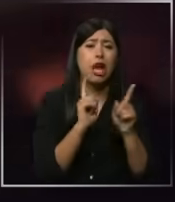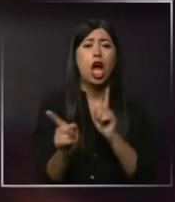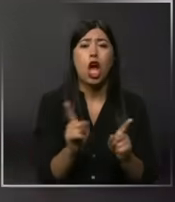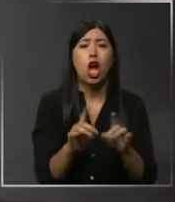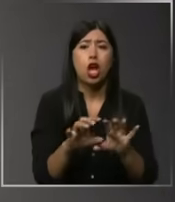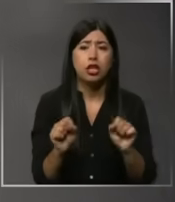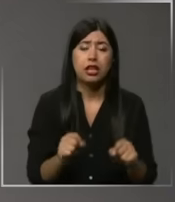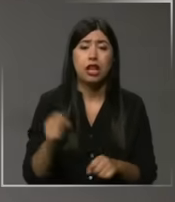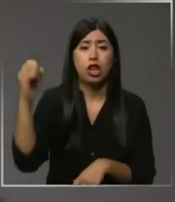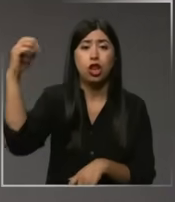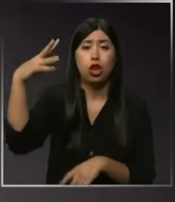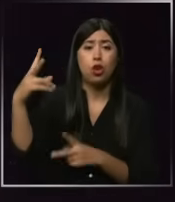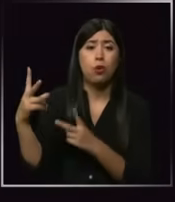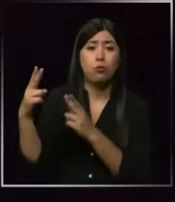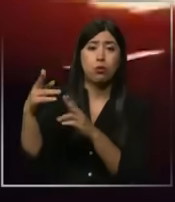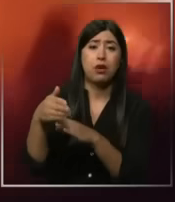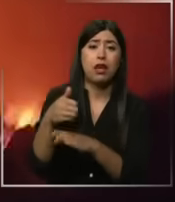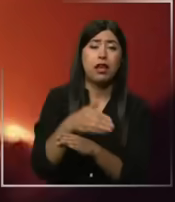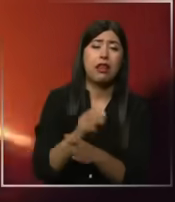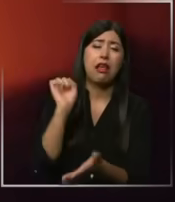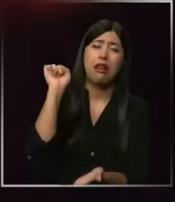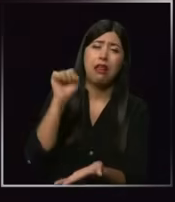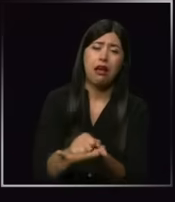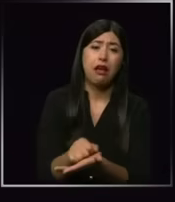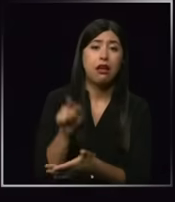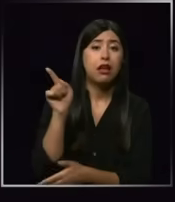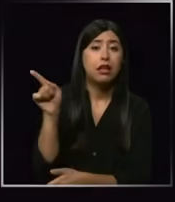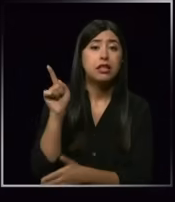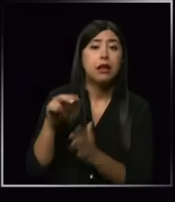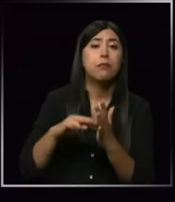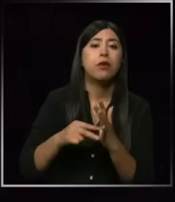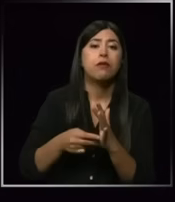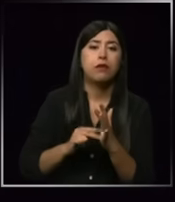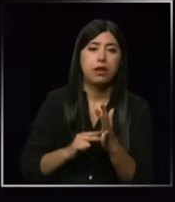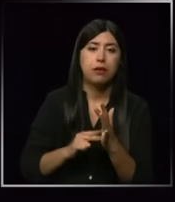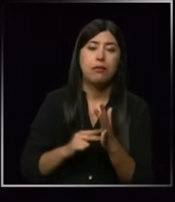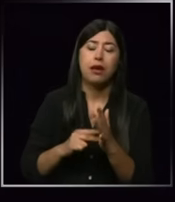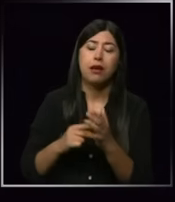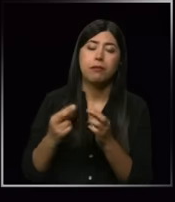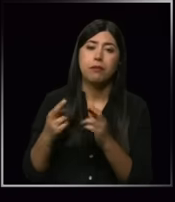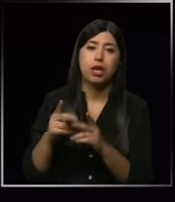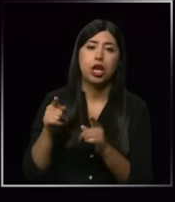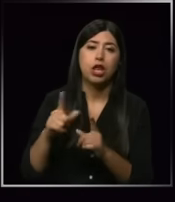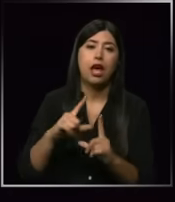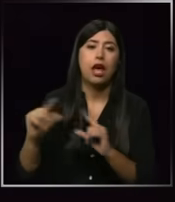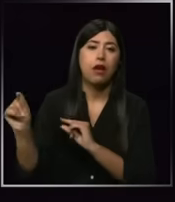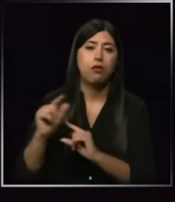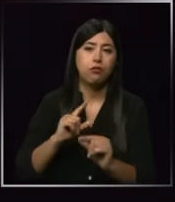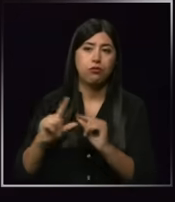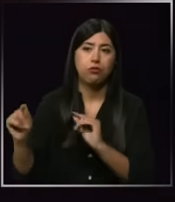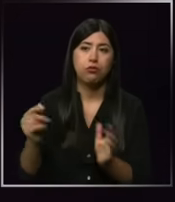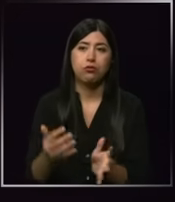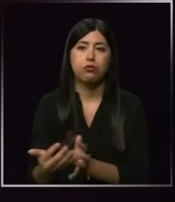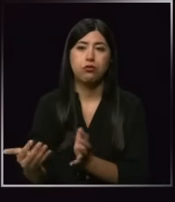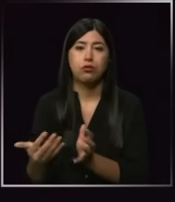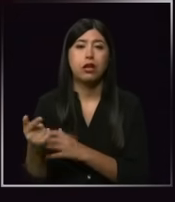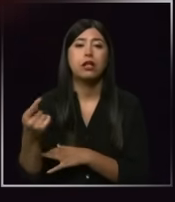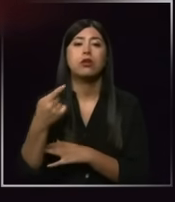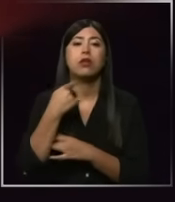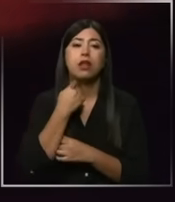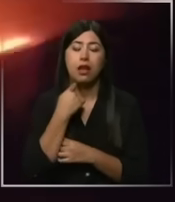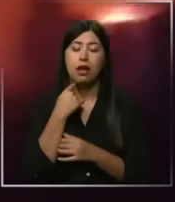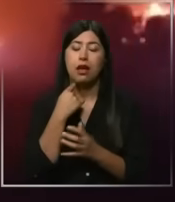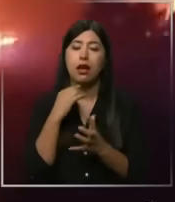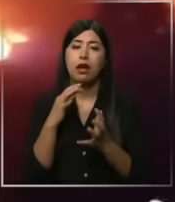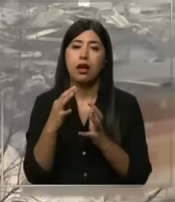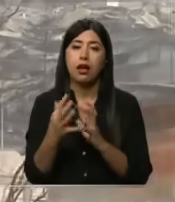El corte de luz de forma temprana, reclaman, fue uno de los primeros agravantes de la evacuación, que incluso dañó algo